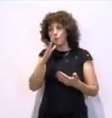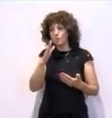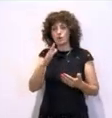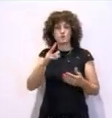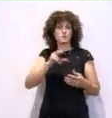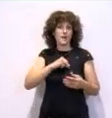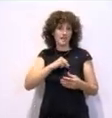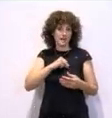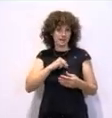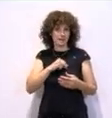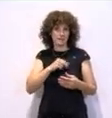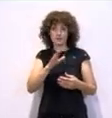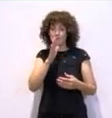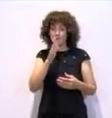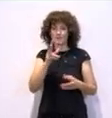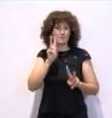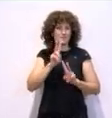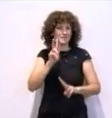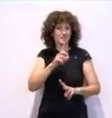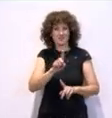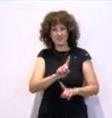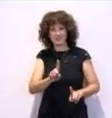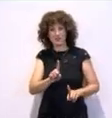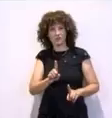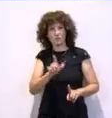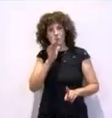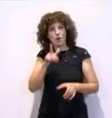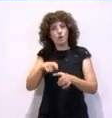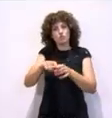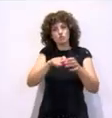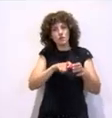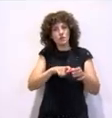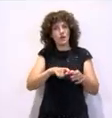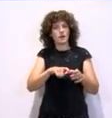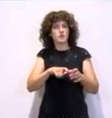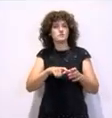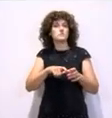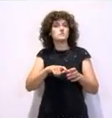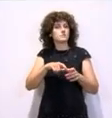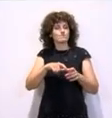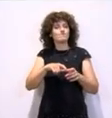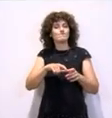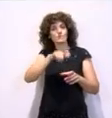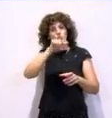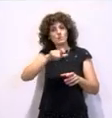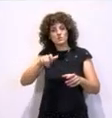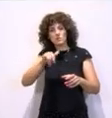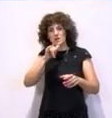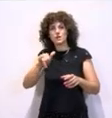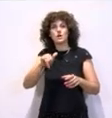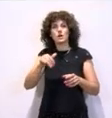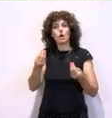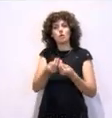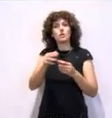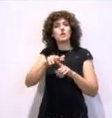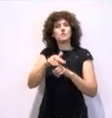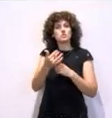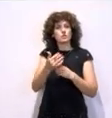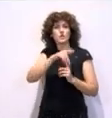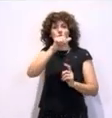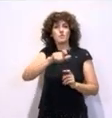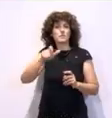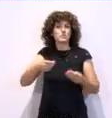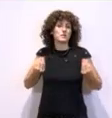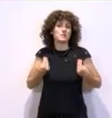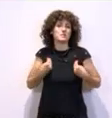medallas, que no se visibilizara también esa solidaridad del pueblo riojano con la situación de las personas que están